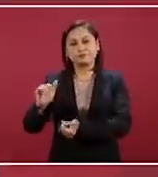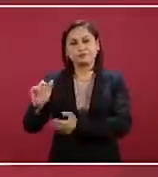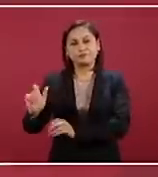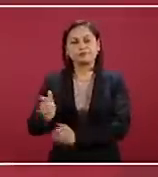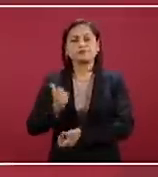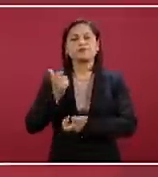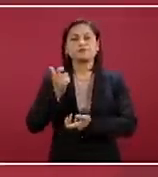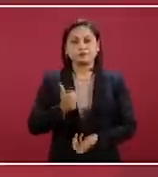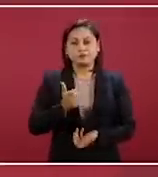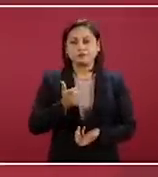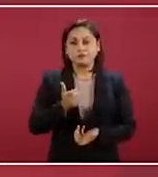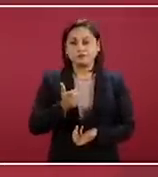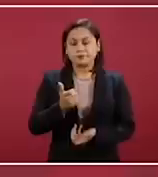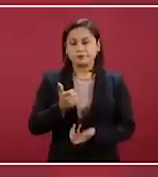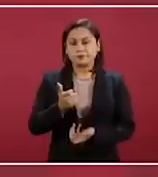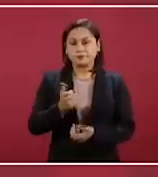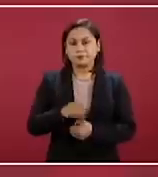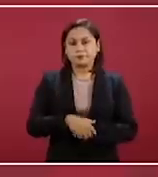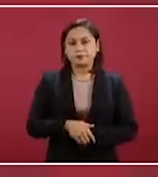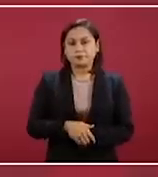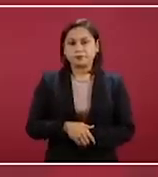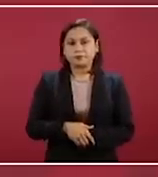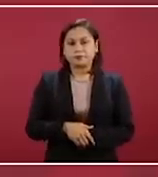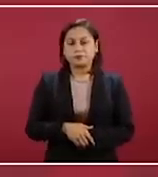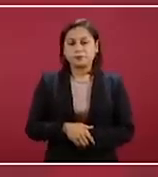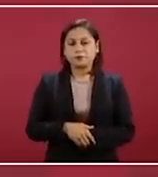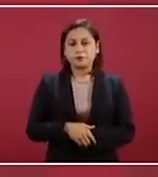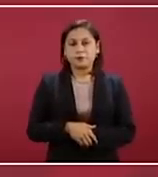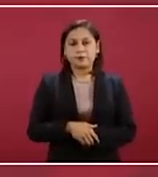aceptaron que asumiera